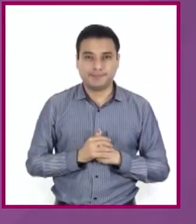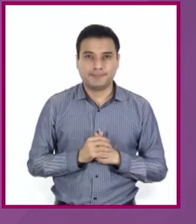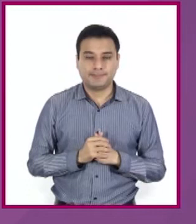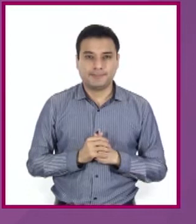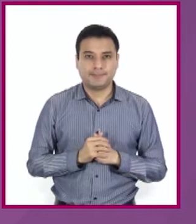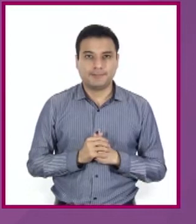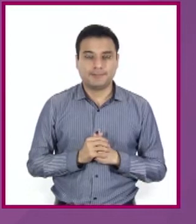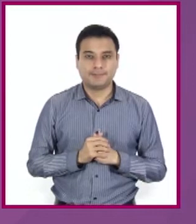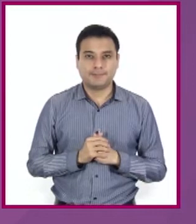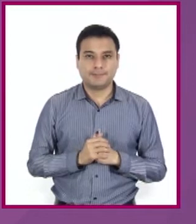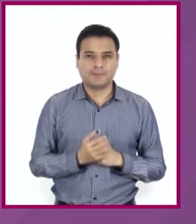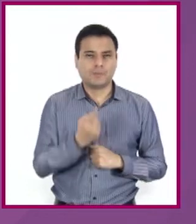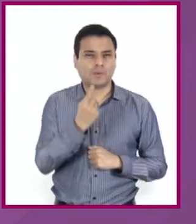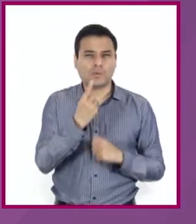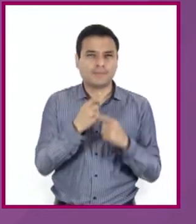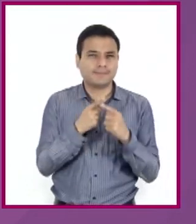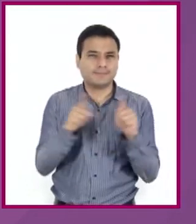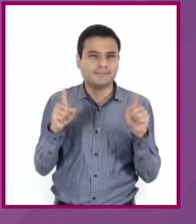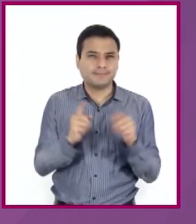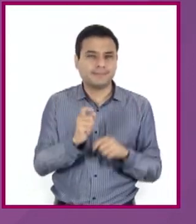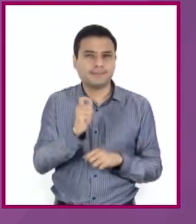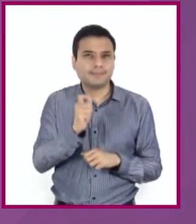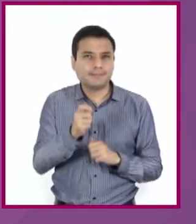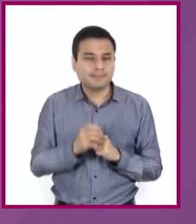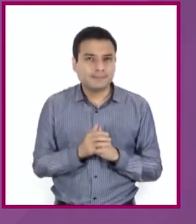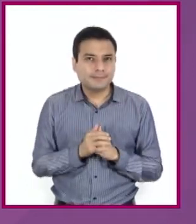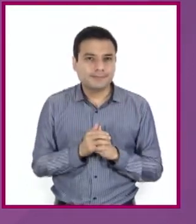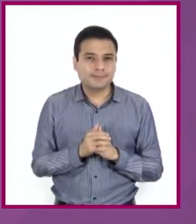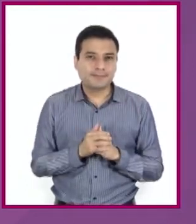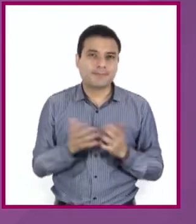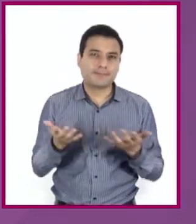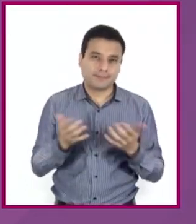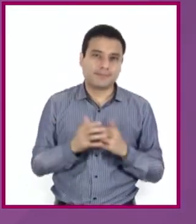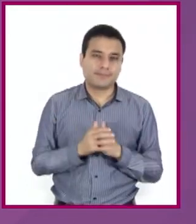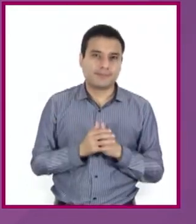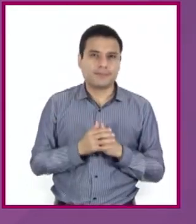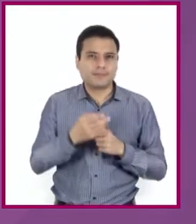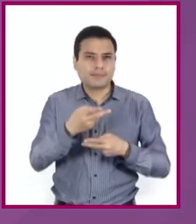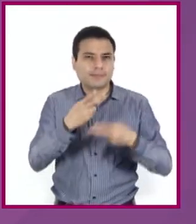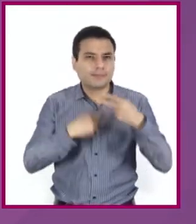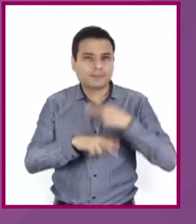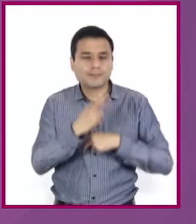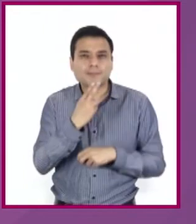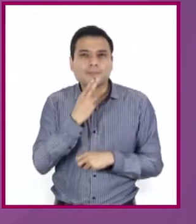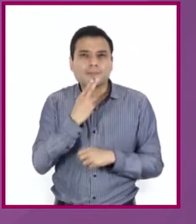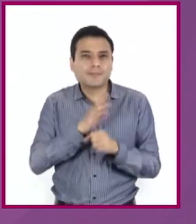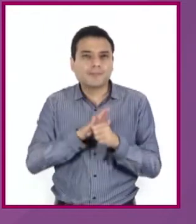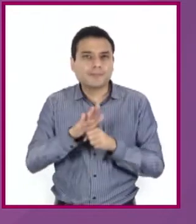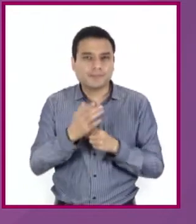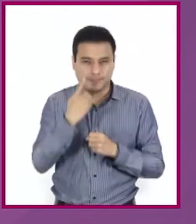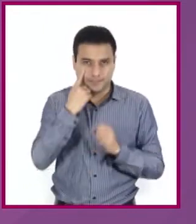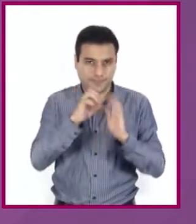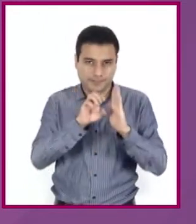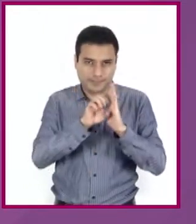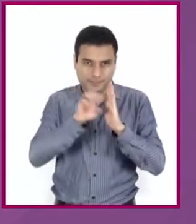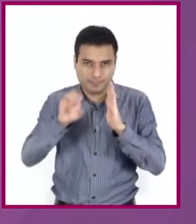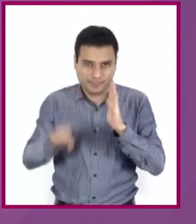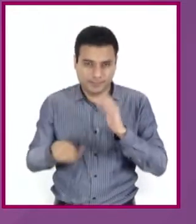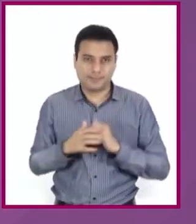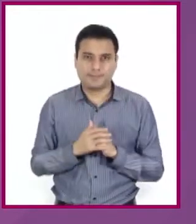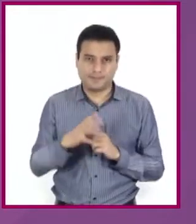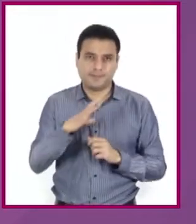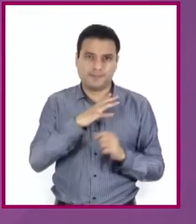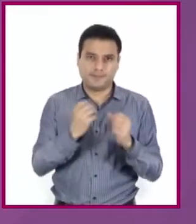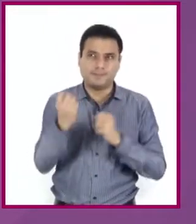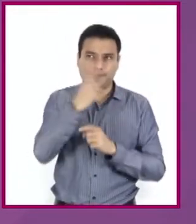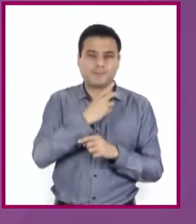Lo único que varía en cada caso es la fuente de energía mecánica. En una termoeléctrica, la